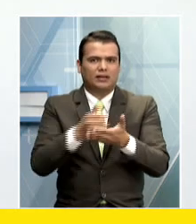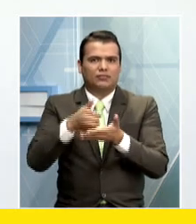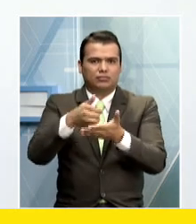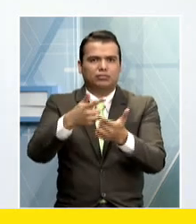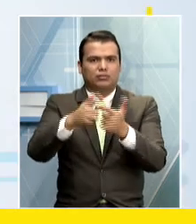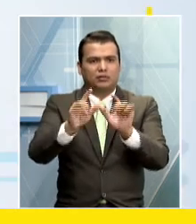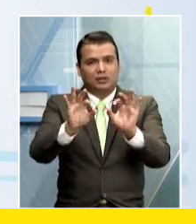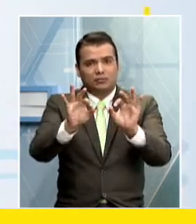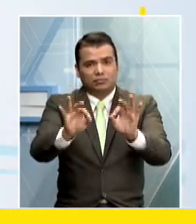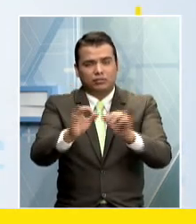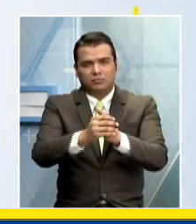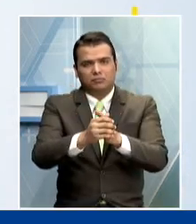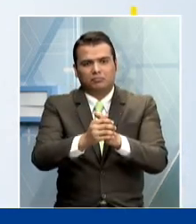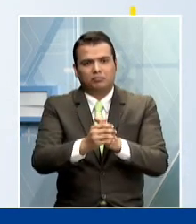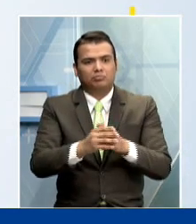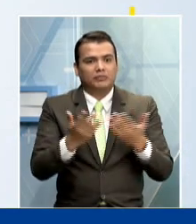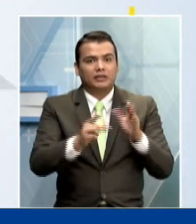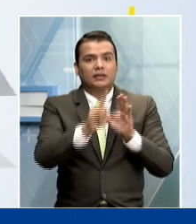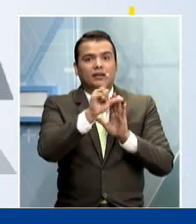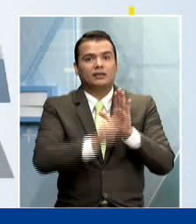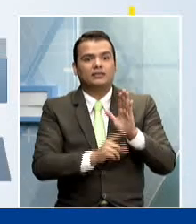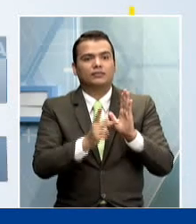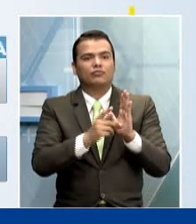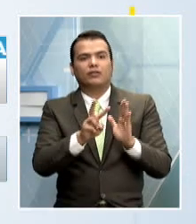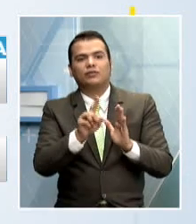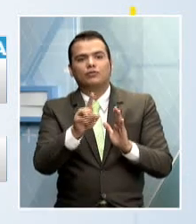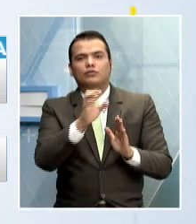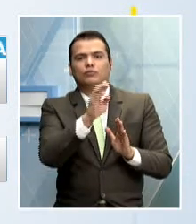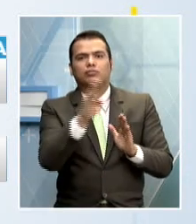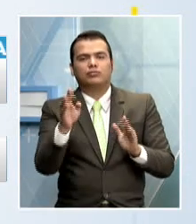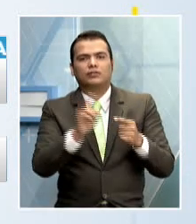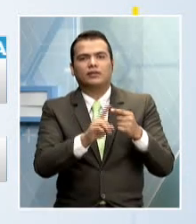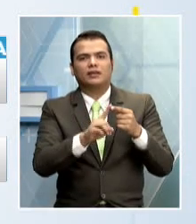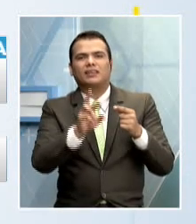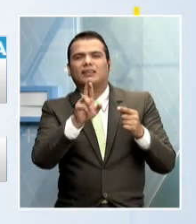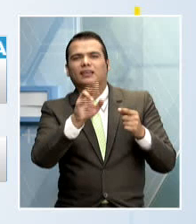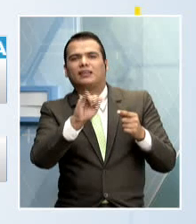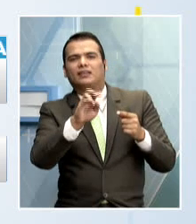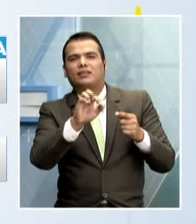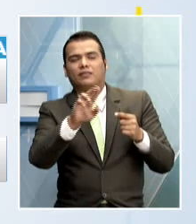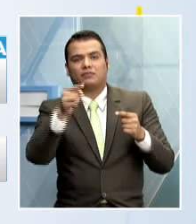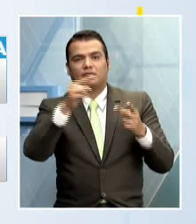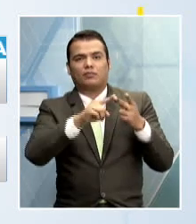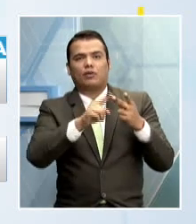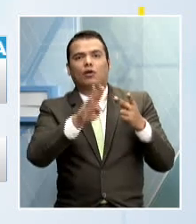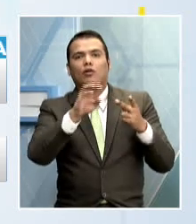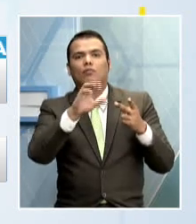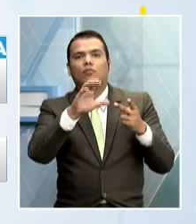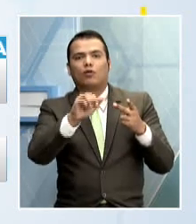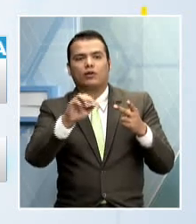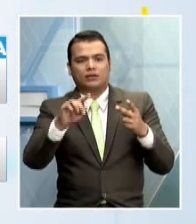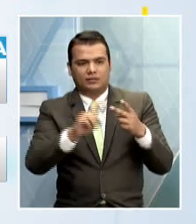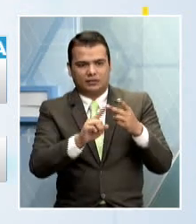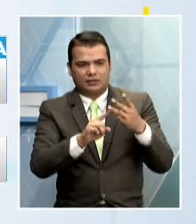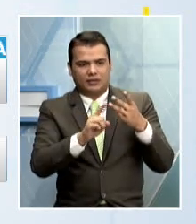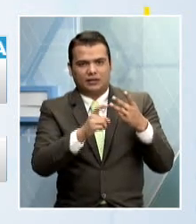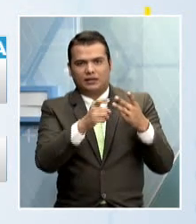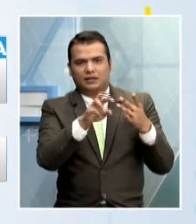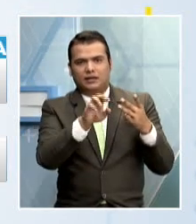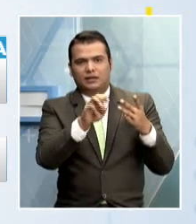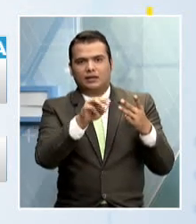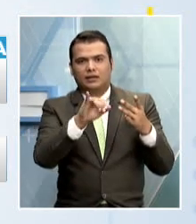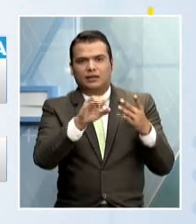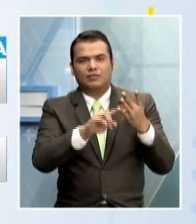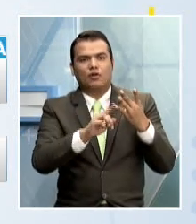Libertadores no han sido buenas. Así, en el ranking 2021 de clubes, River Plate es primero, Boca Juniors segundo, Gremio tercero, América